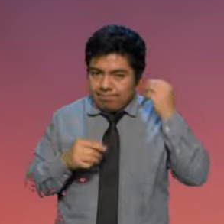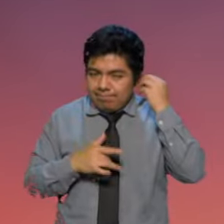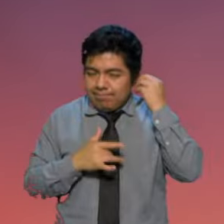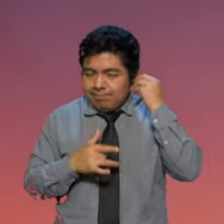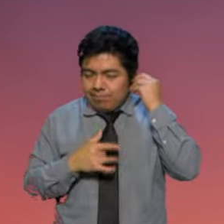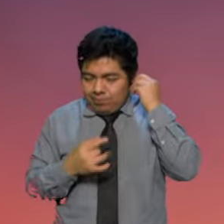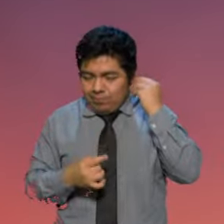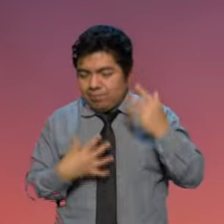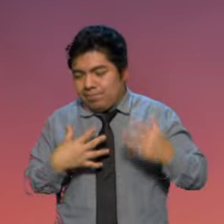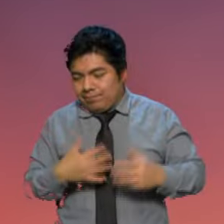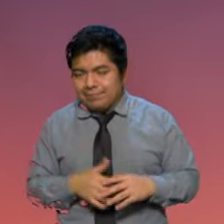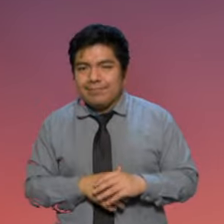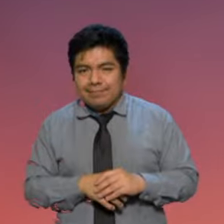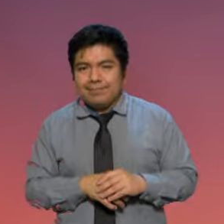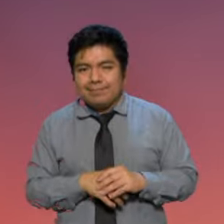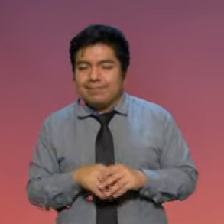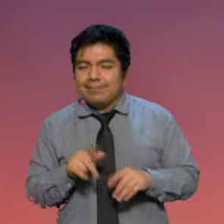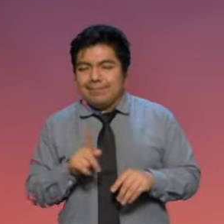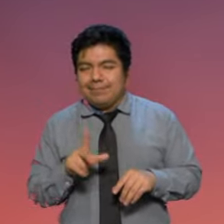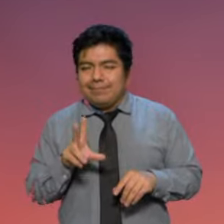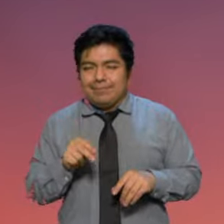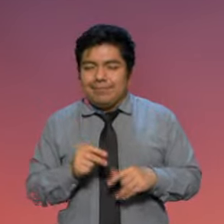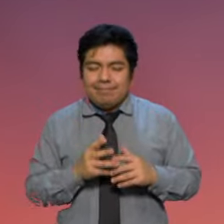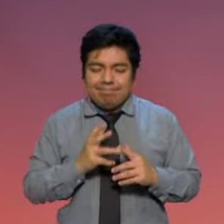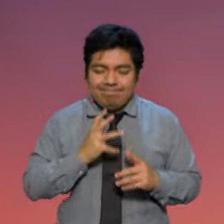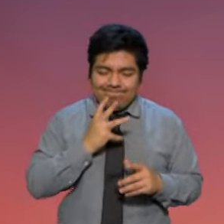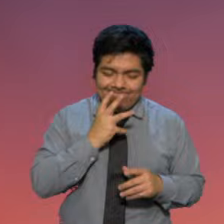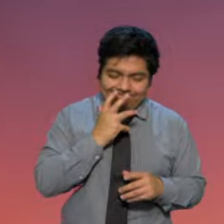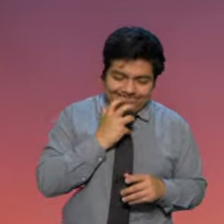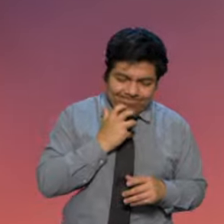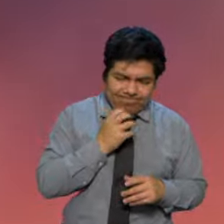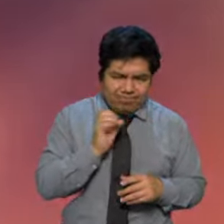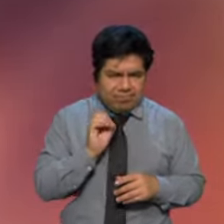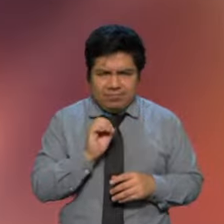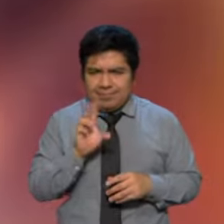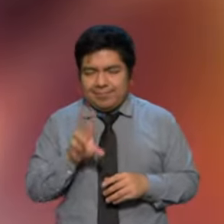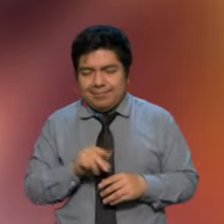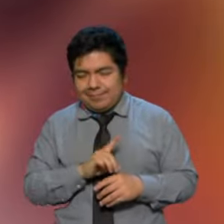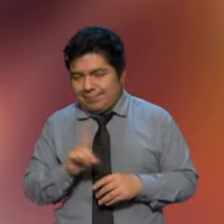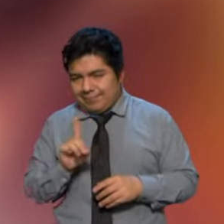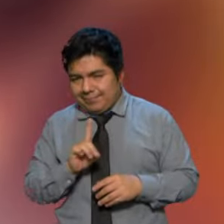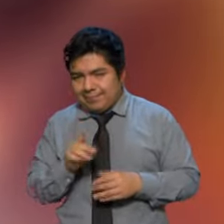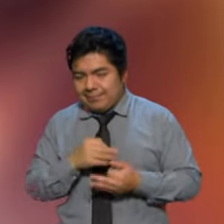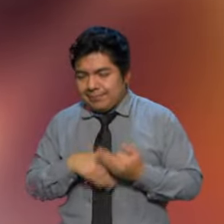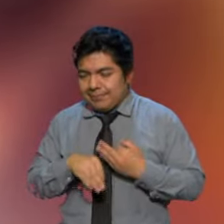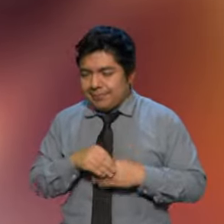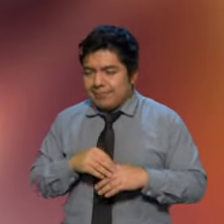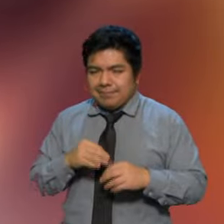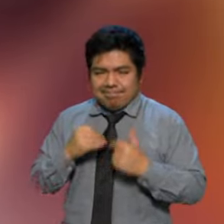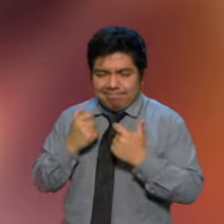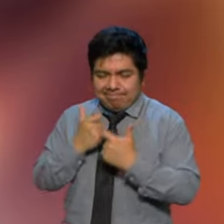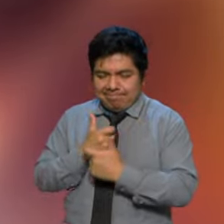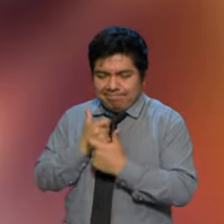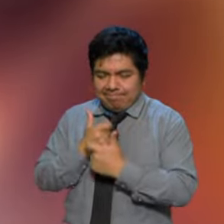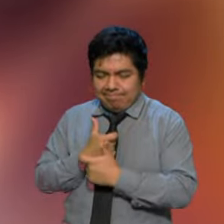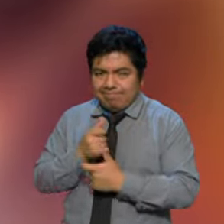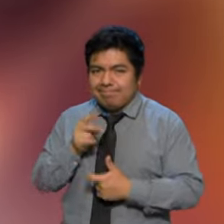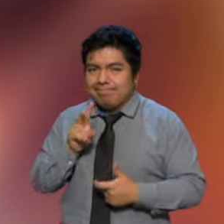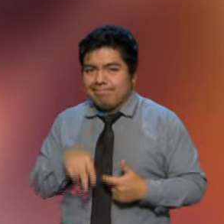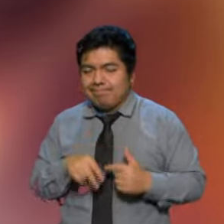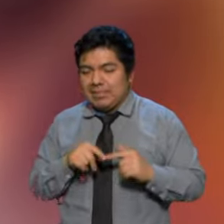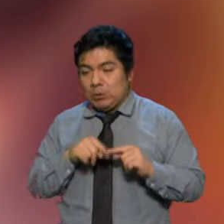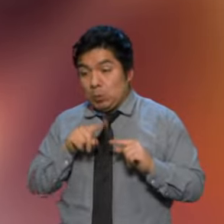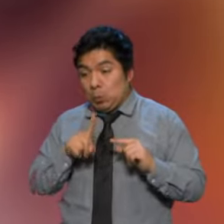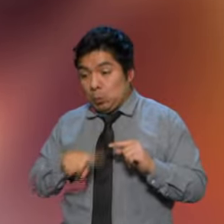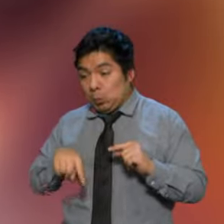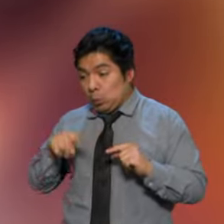llegue. Sí. Pero no tampoco la van a pasar mal. No, es una obra donde nada. Todo se ríe. No, de hecho, todo. Van a pasar por un carrusel